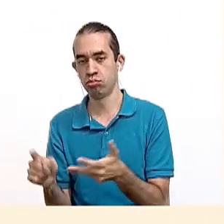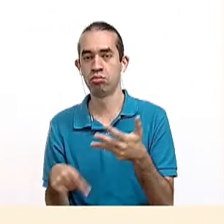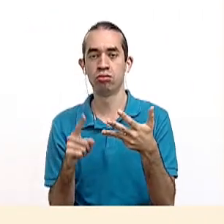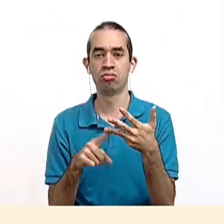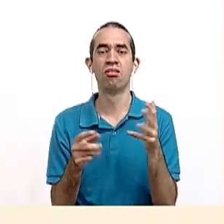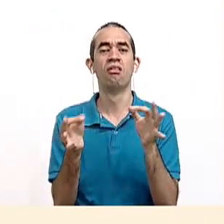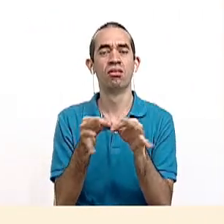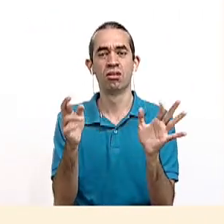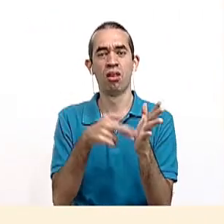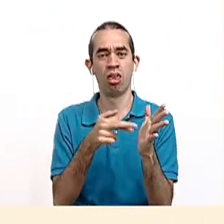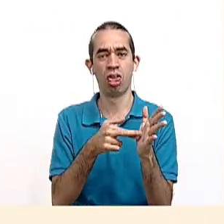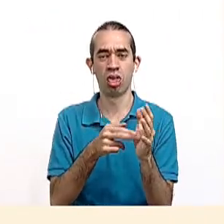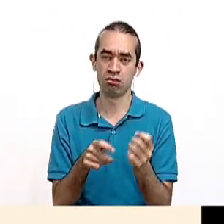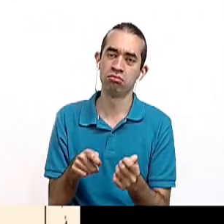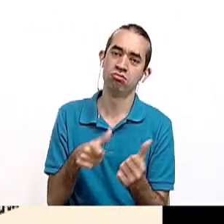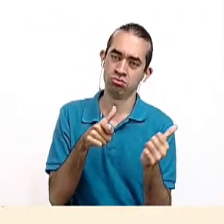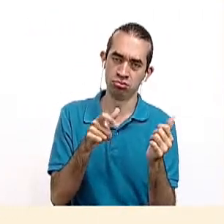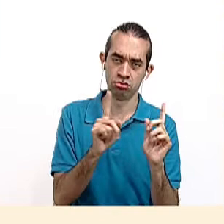frases repetitivas.